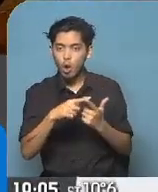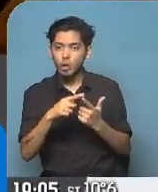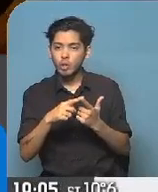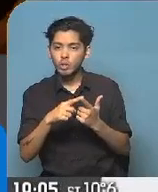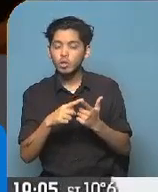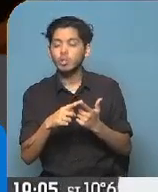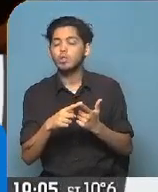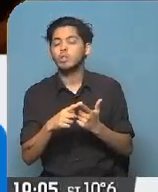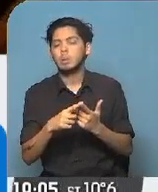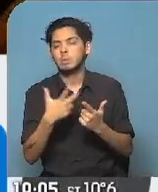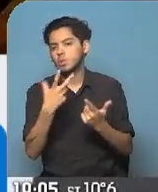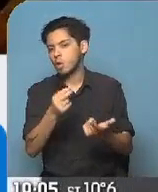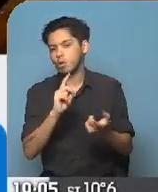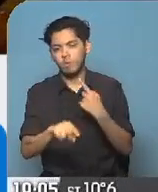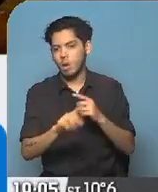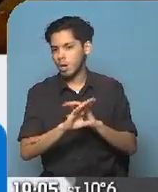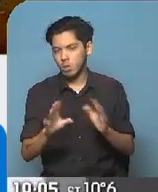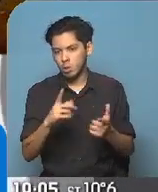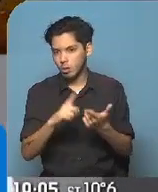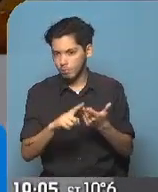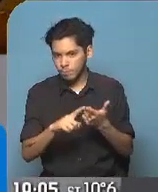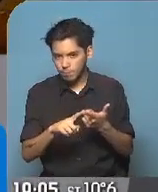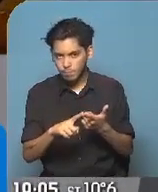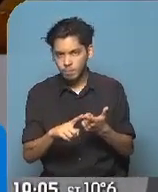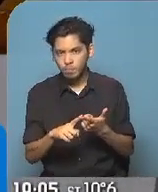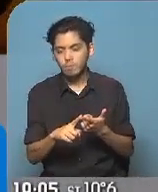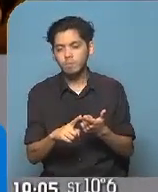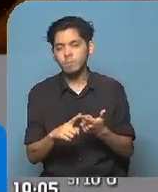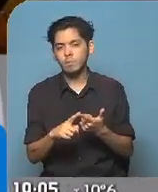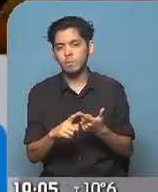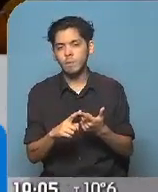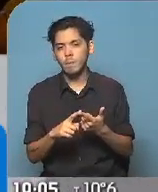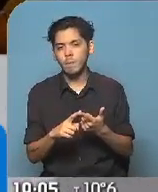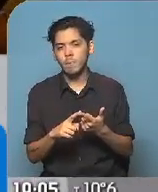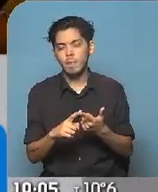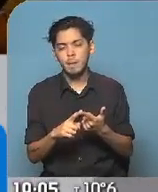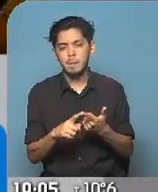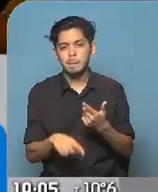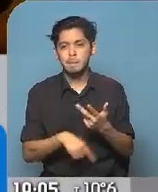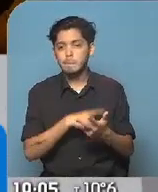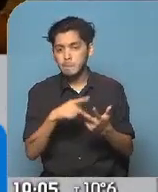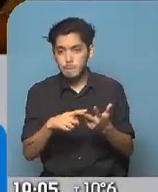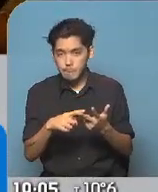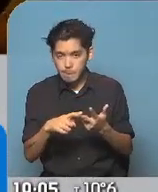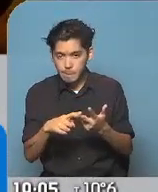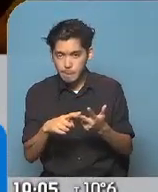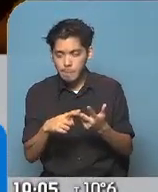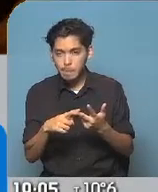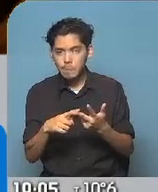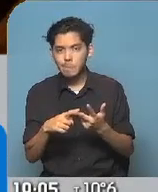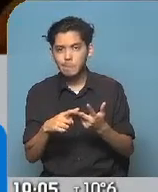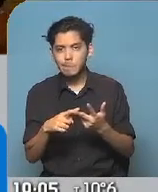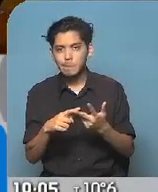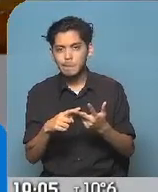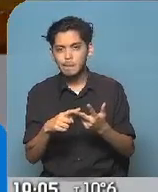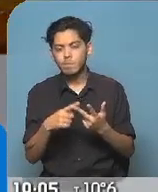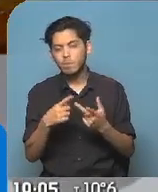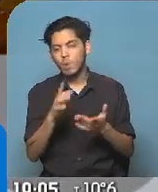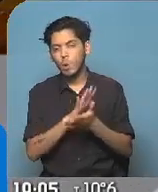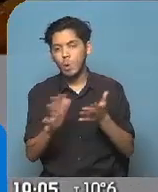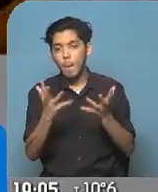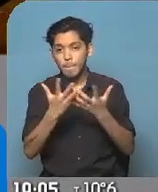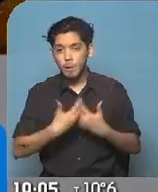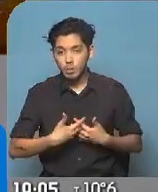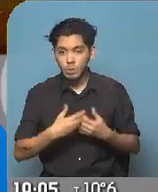rechaza absolutamente el proyecto que viene desde la cámara de diputados y una tercera opción que es un nuevo